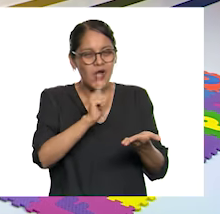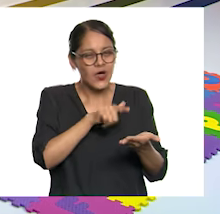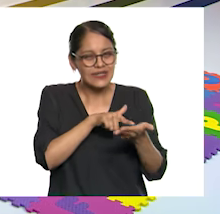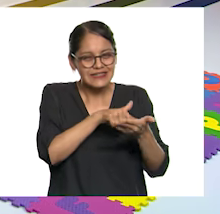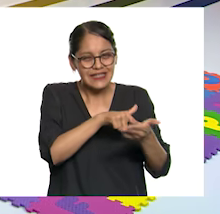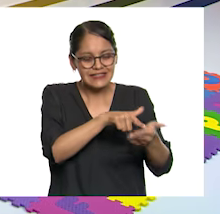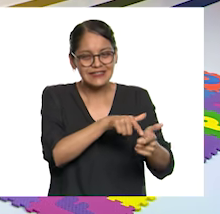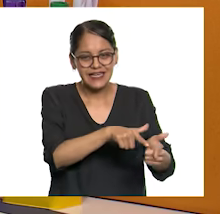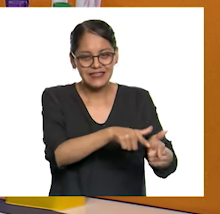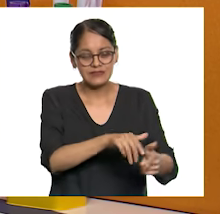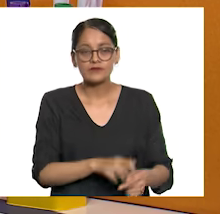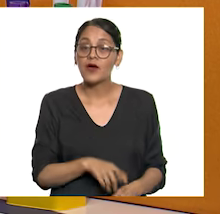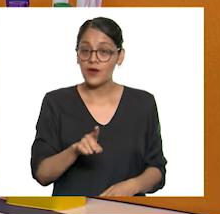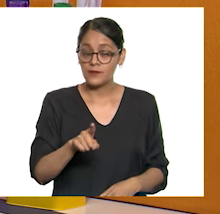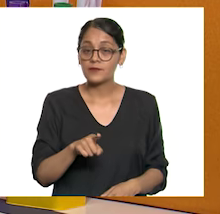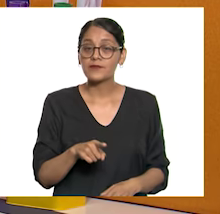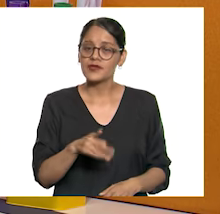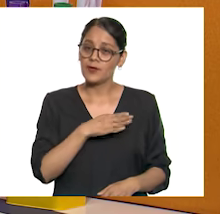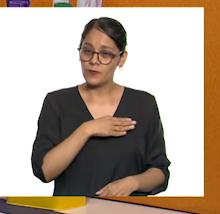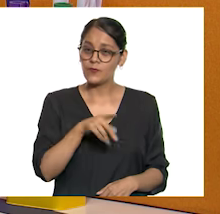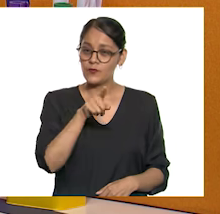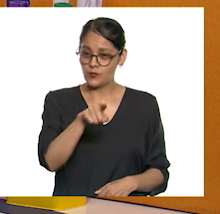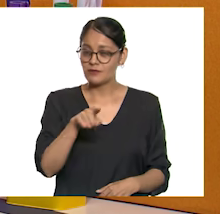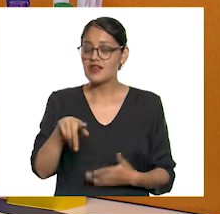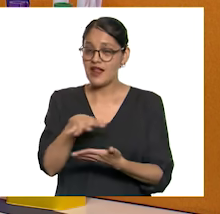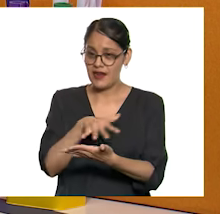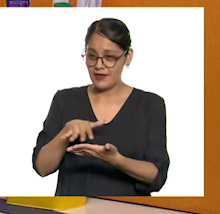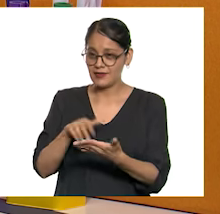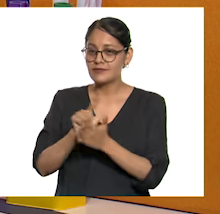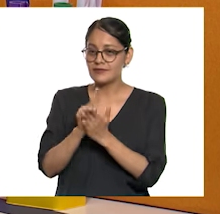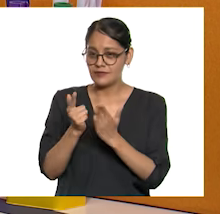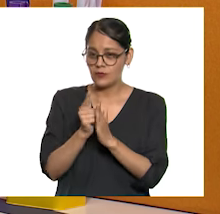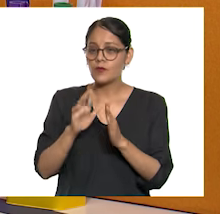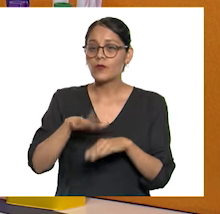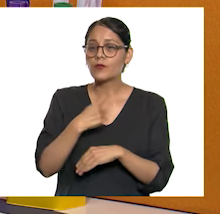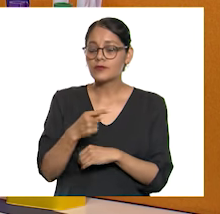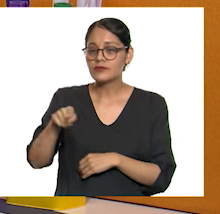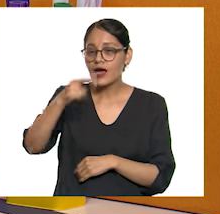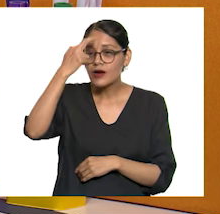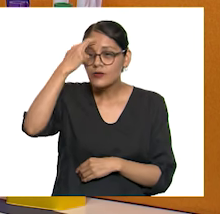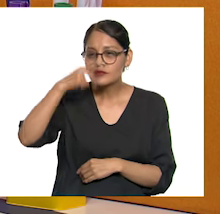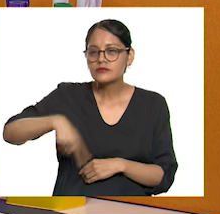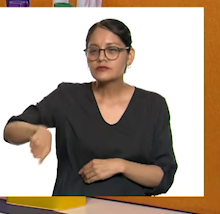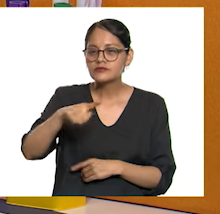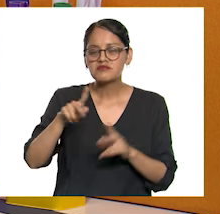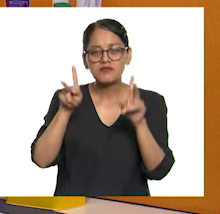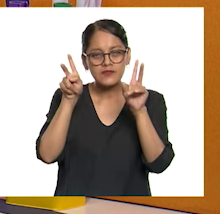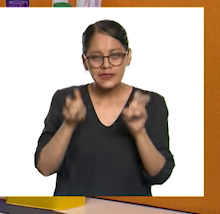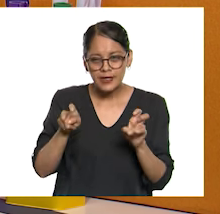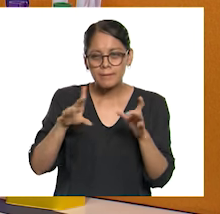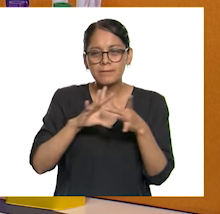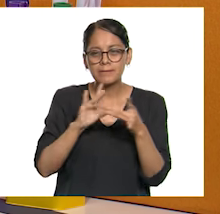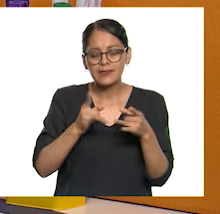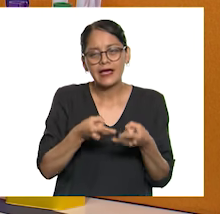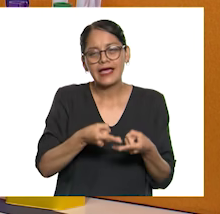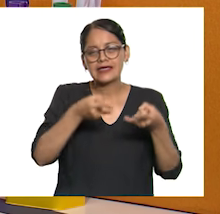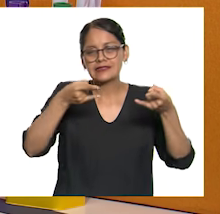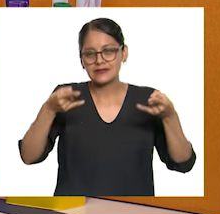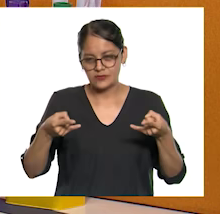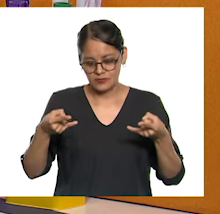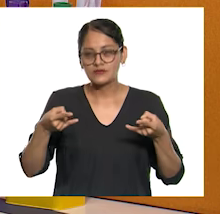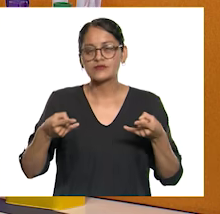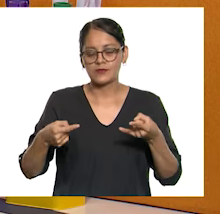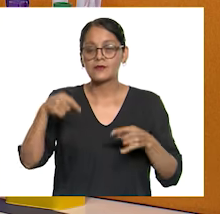No, bueno, y qué bueno que estás leyendo este libro porque acuérdense que vamos a seguir hablando de los cuentos en esta